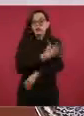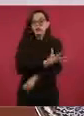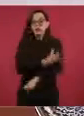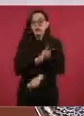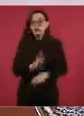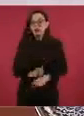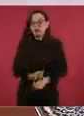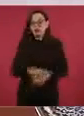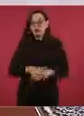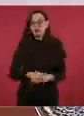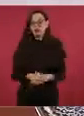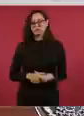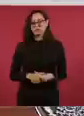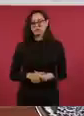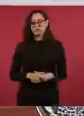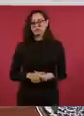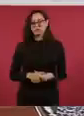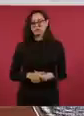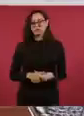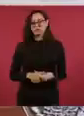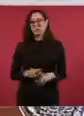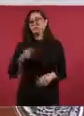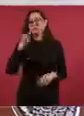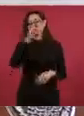y que esa nación